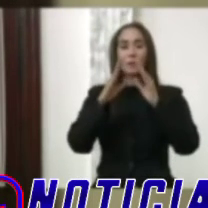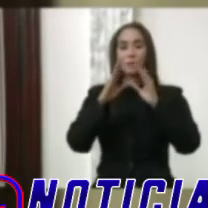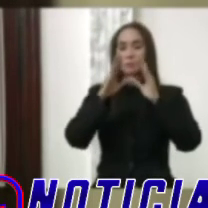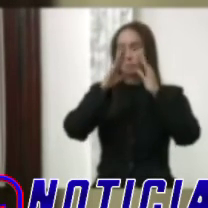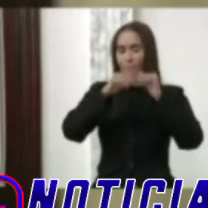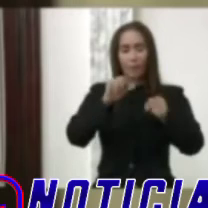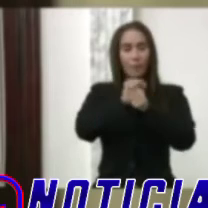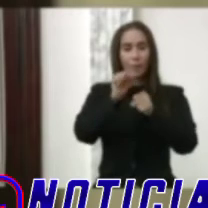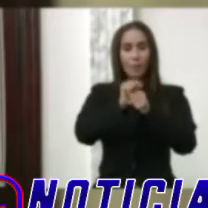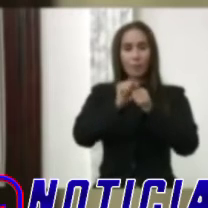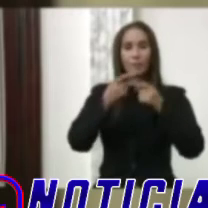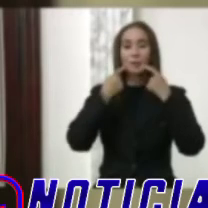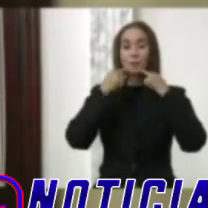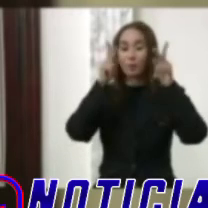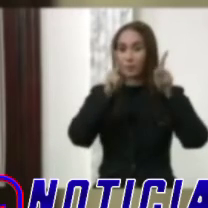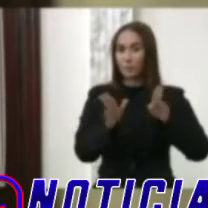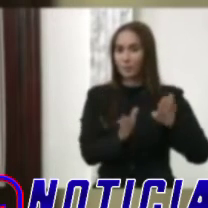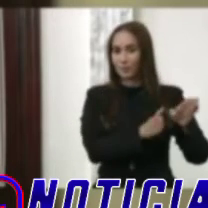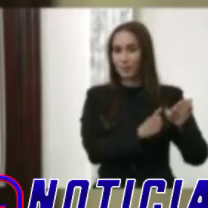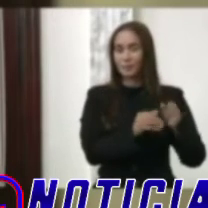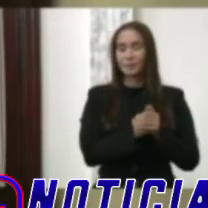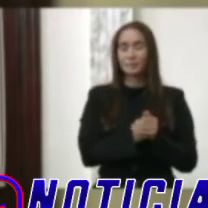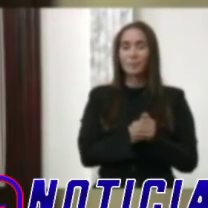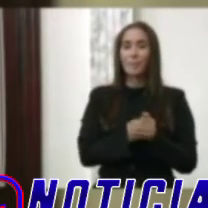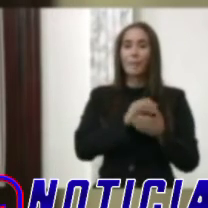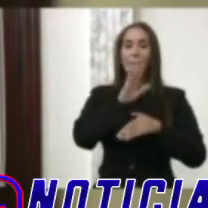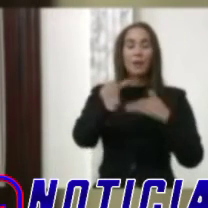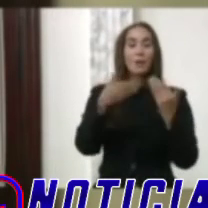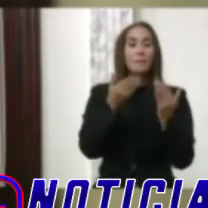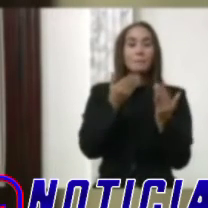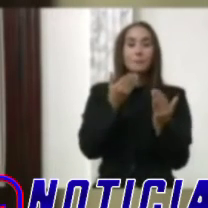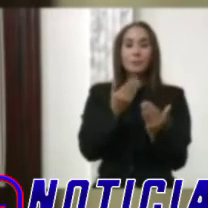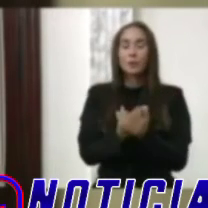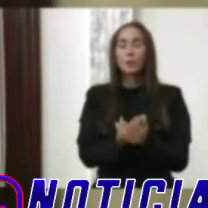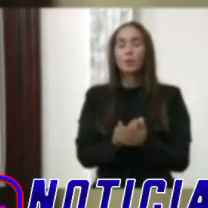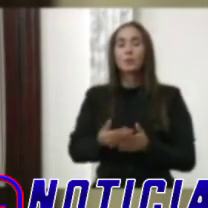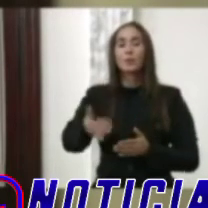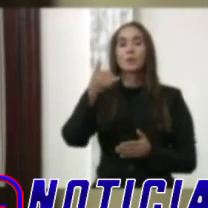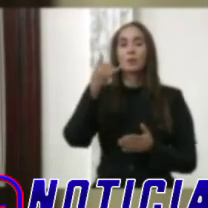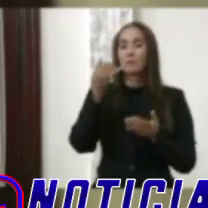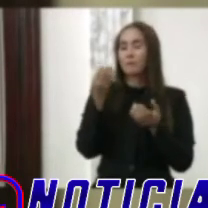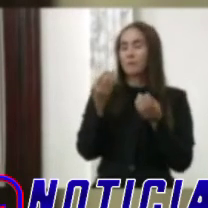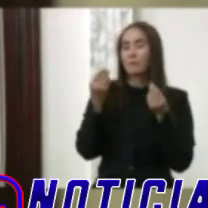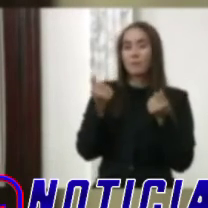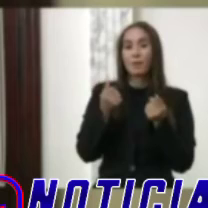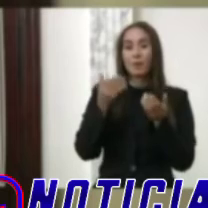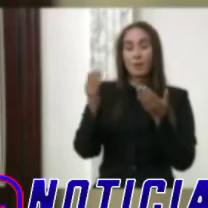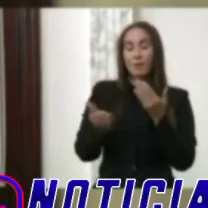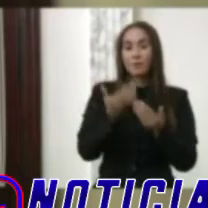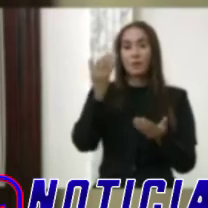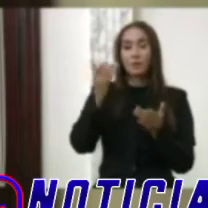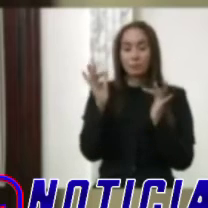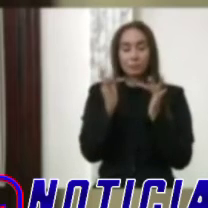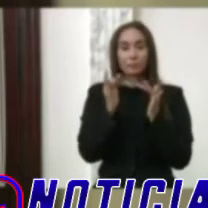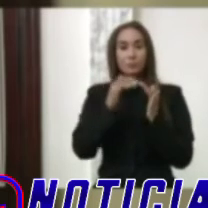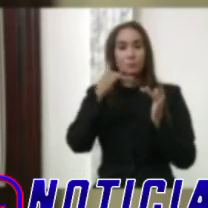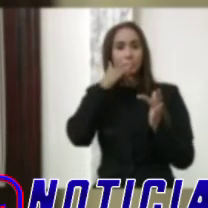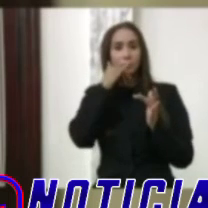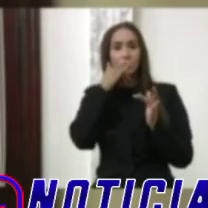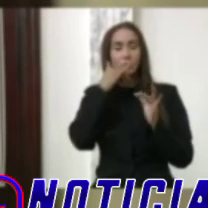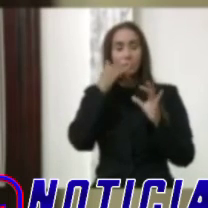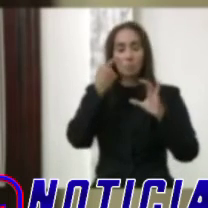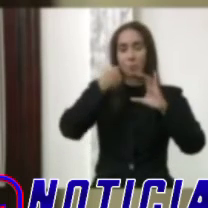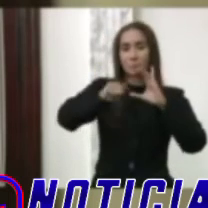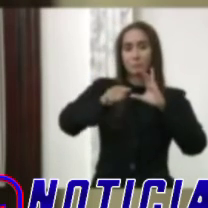intermediarios profesionalizados. Todo sería directo y, por tanto, supuestamente mejor. Y